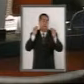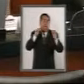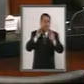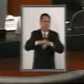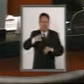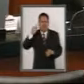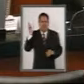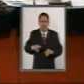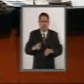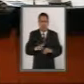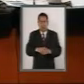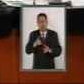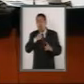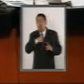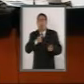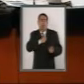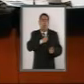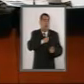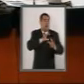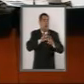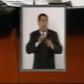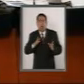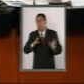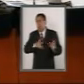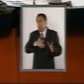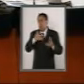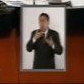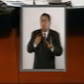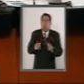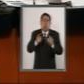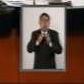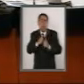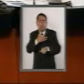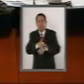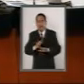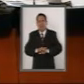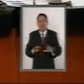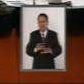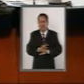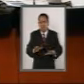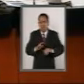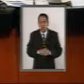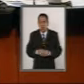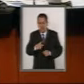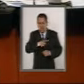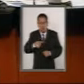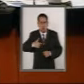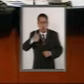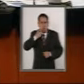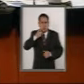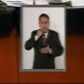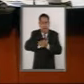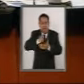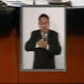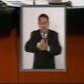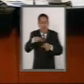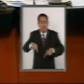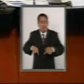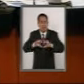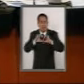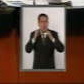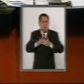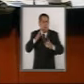es aquí darte golpes de pecho y siento mucho lo que le sucedió a los familiares. No, hay que luchar aquí en esta Cámara para